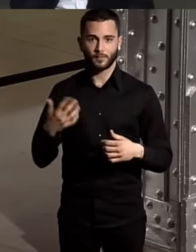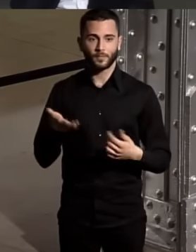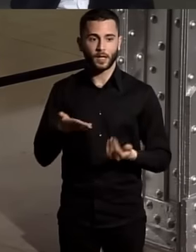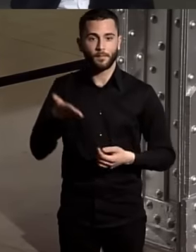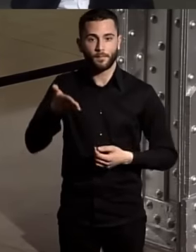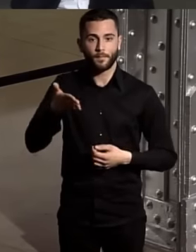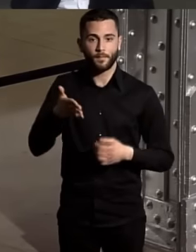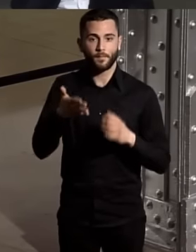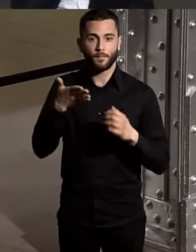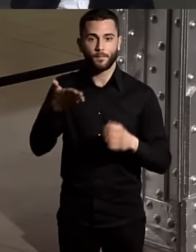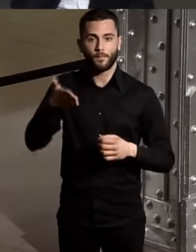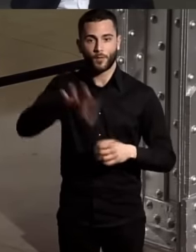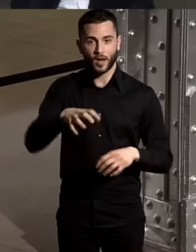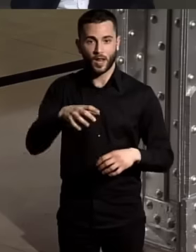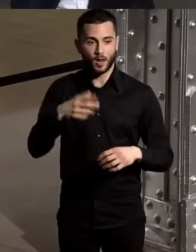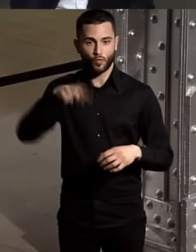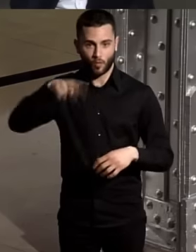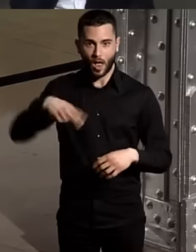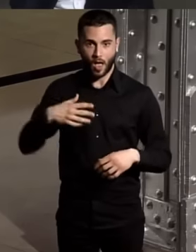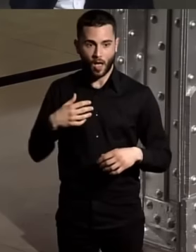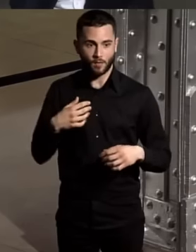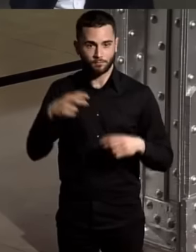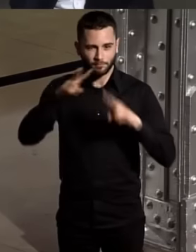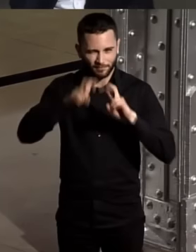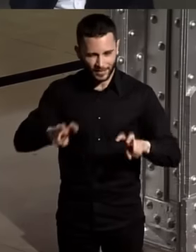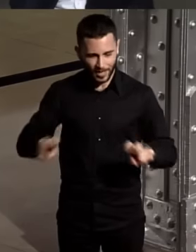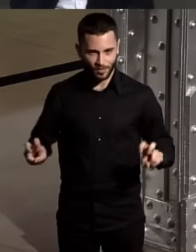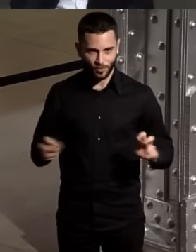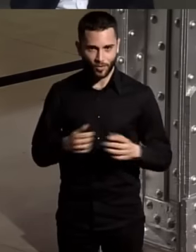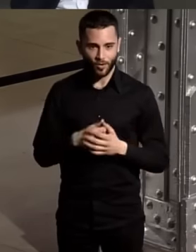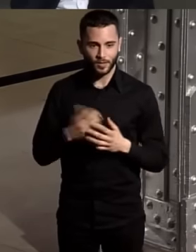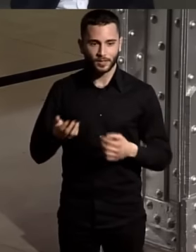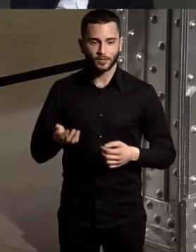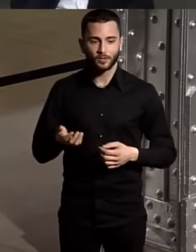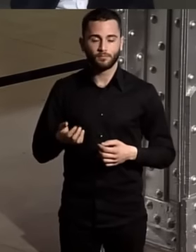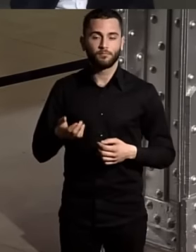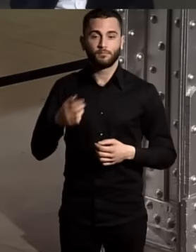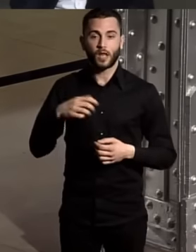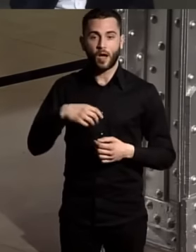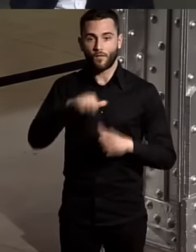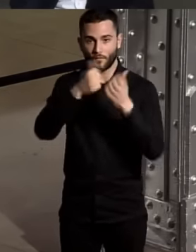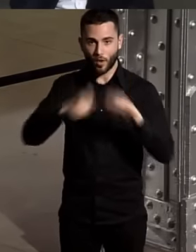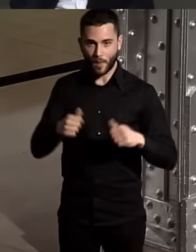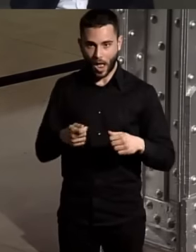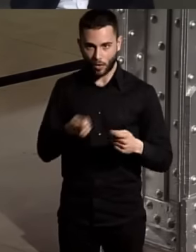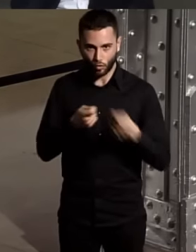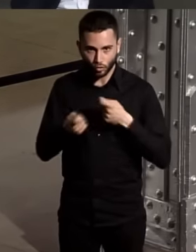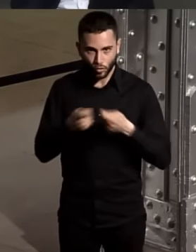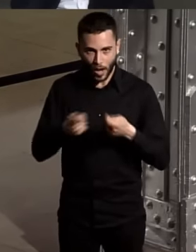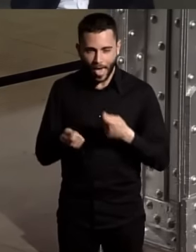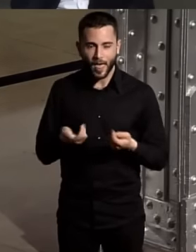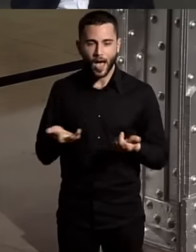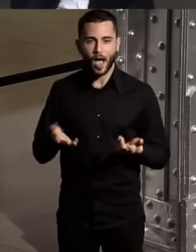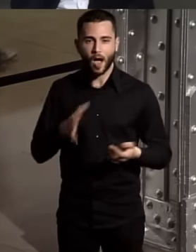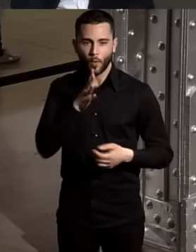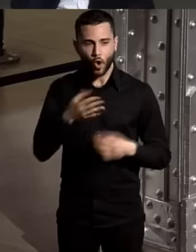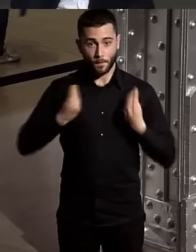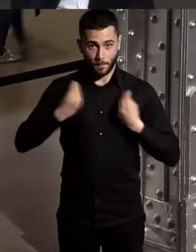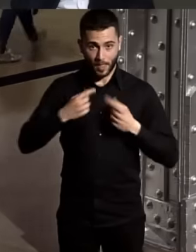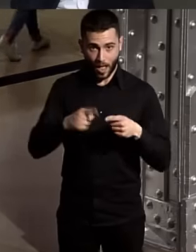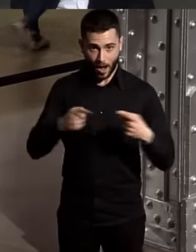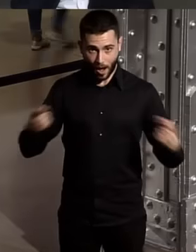es también aprovecharnos de la telomerasa pero ya de una manera no perversa sino controlada y con la intención Pues de alar ar la